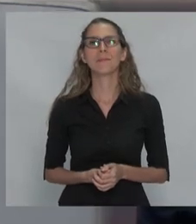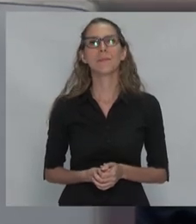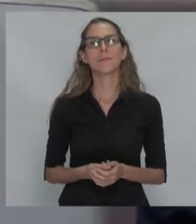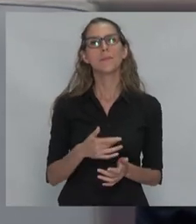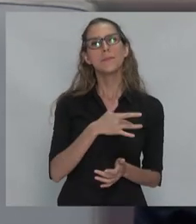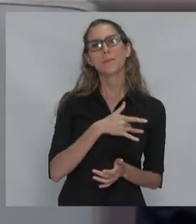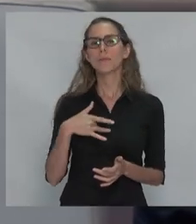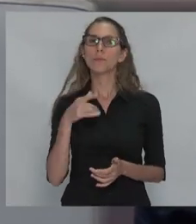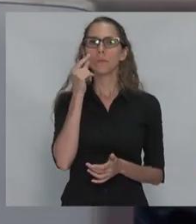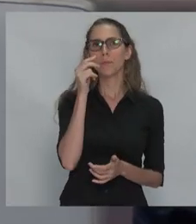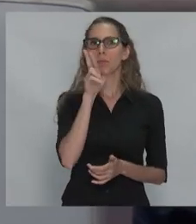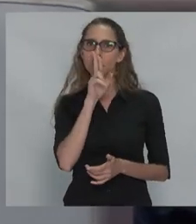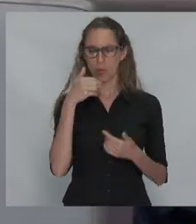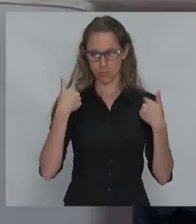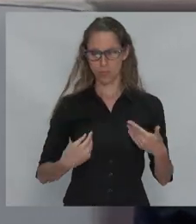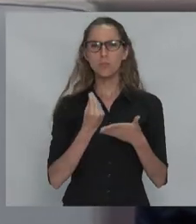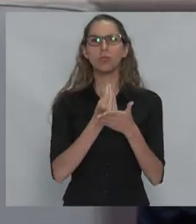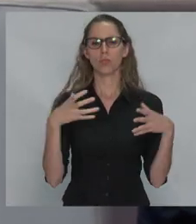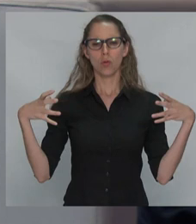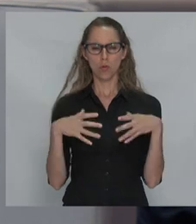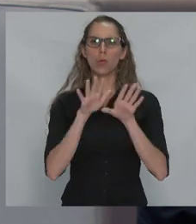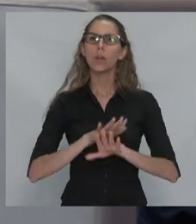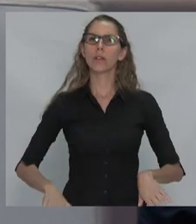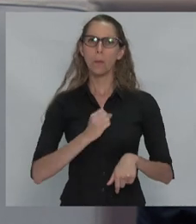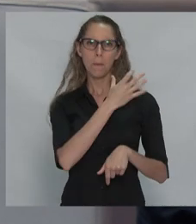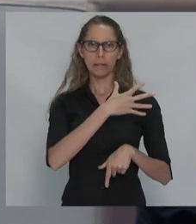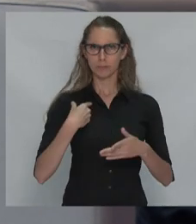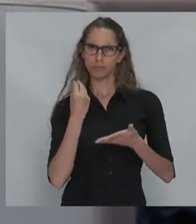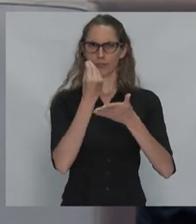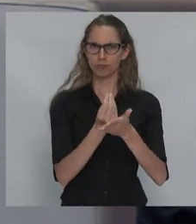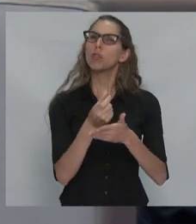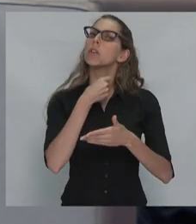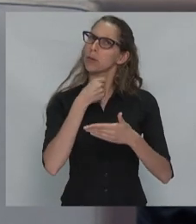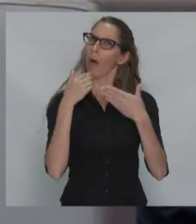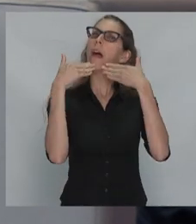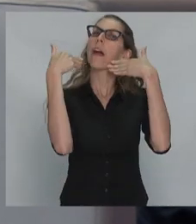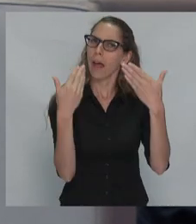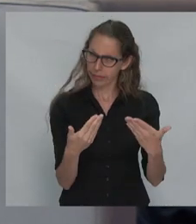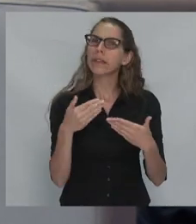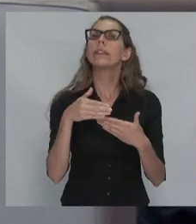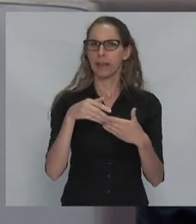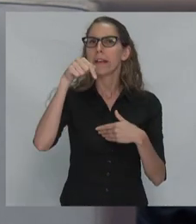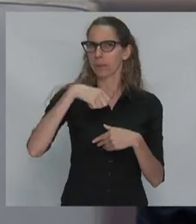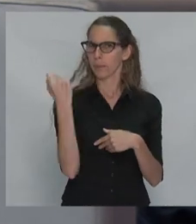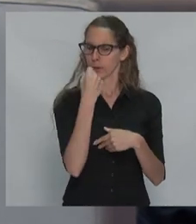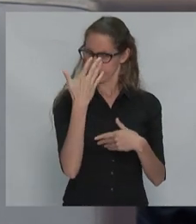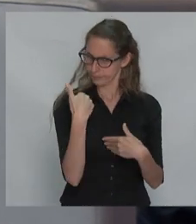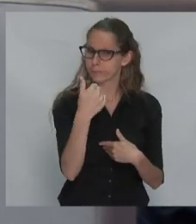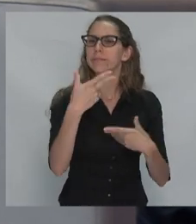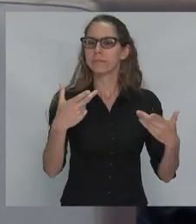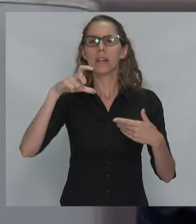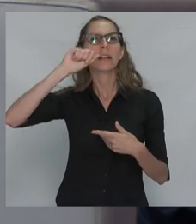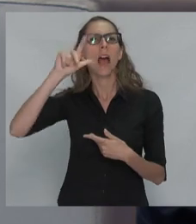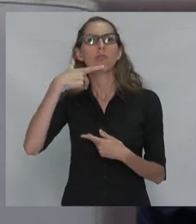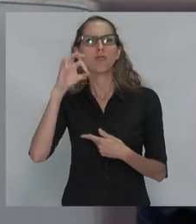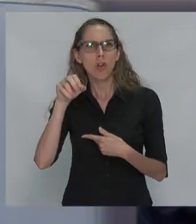Señoras y señores, a nombre de las niñas y niños palestinos, quiero agradecer este significativo gesto de parte de Claxo